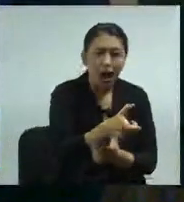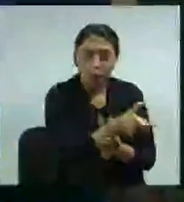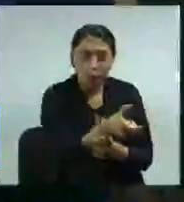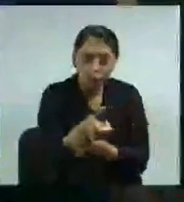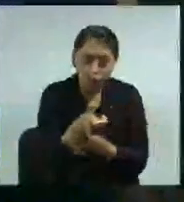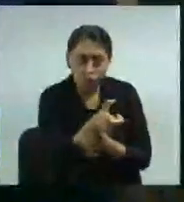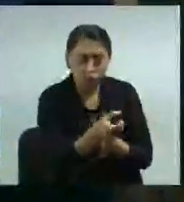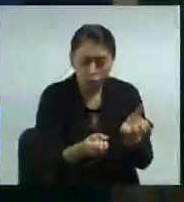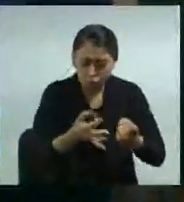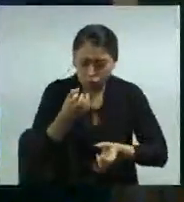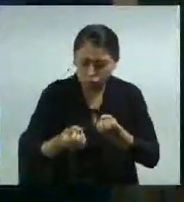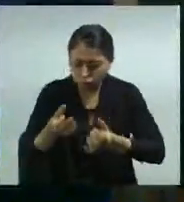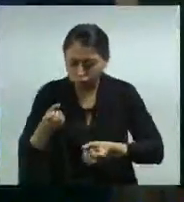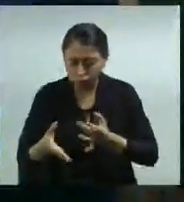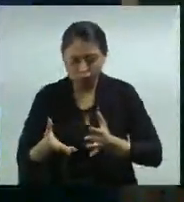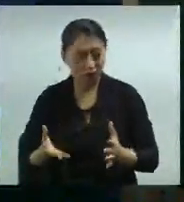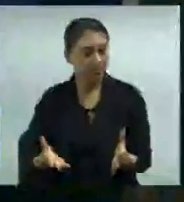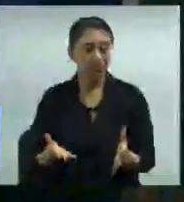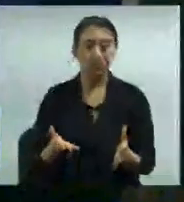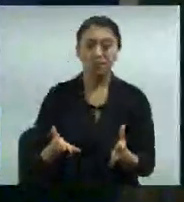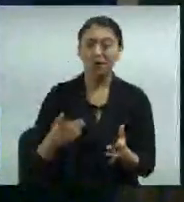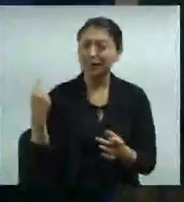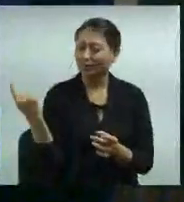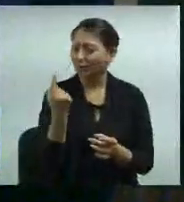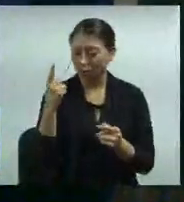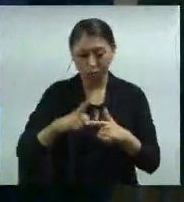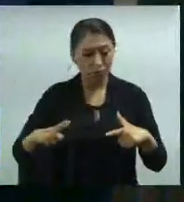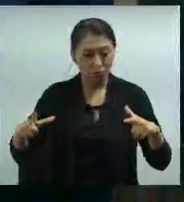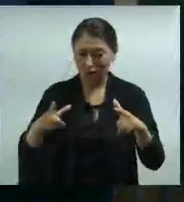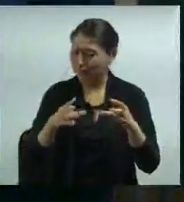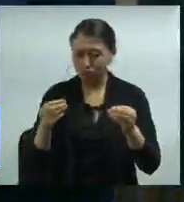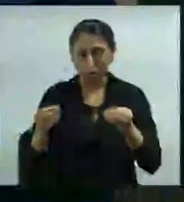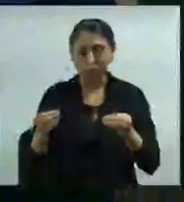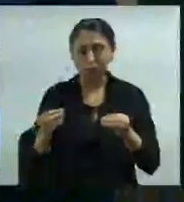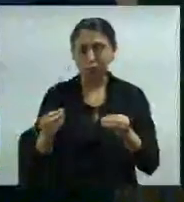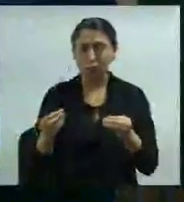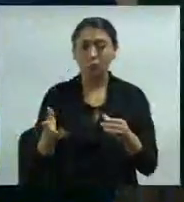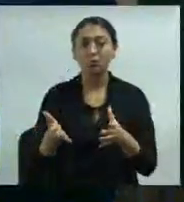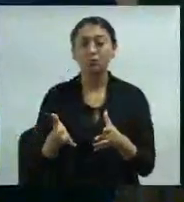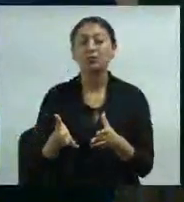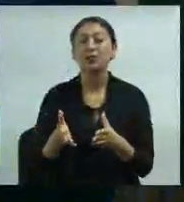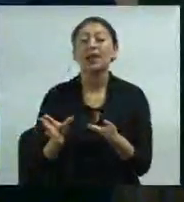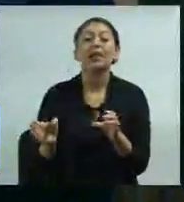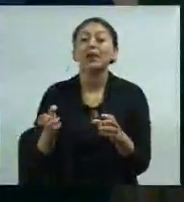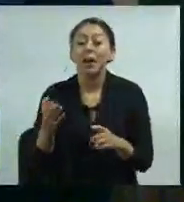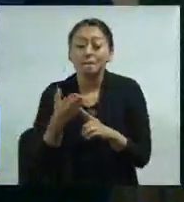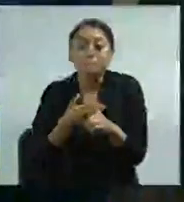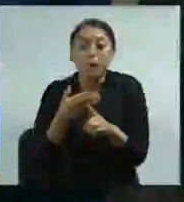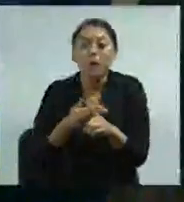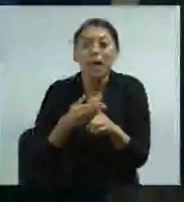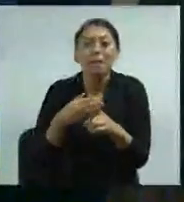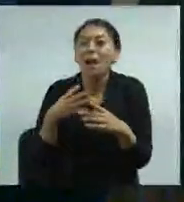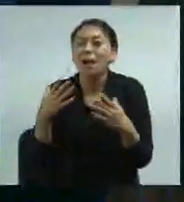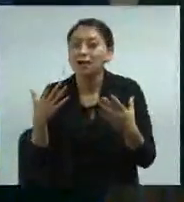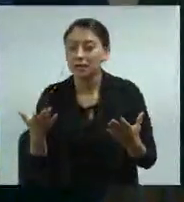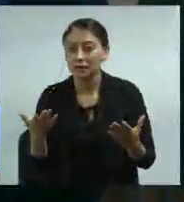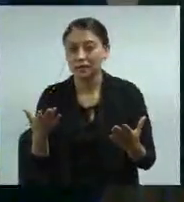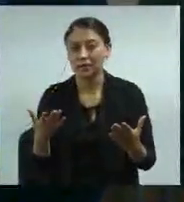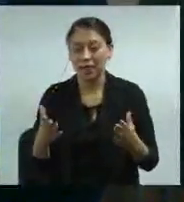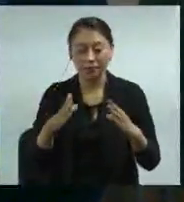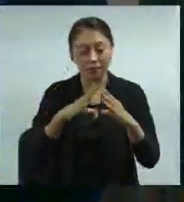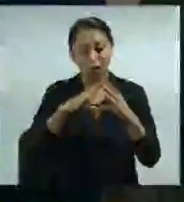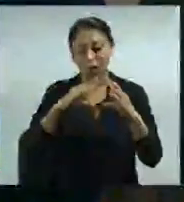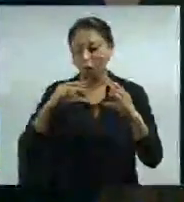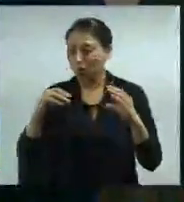porque hay incendios en todos lados. Entonces, el problema es que Conred